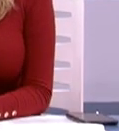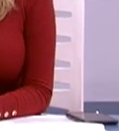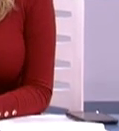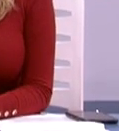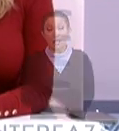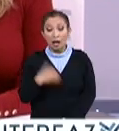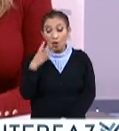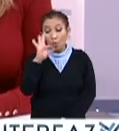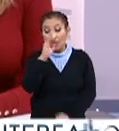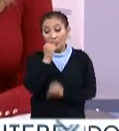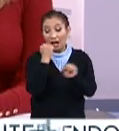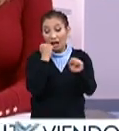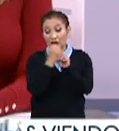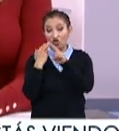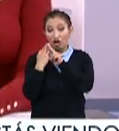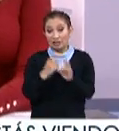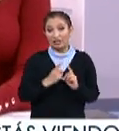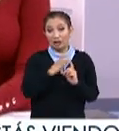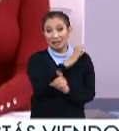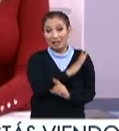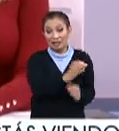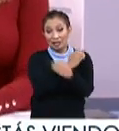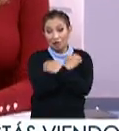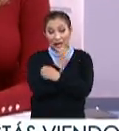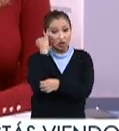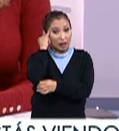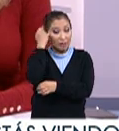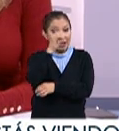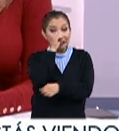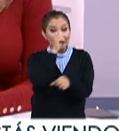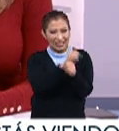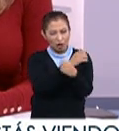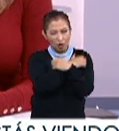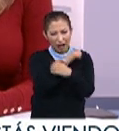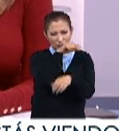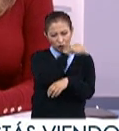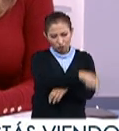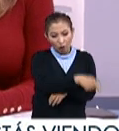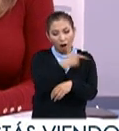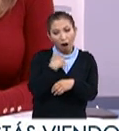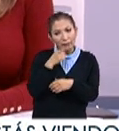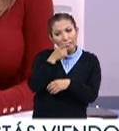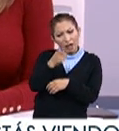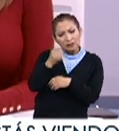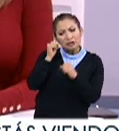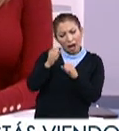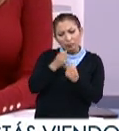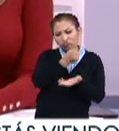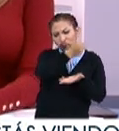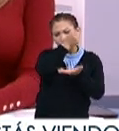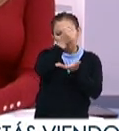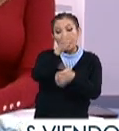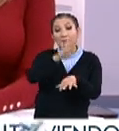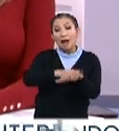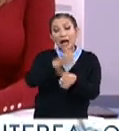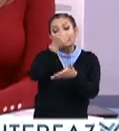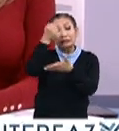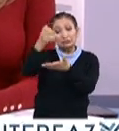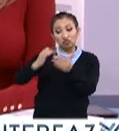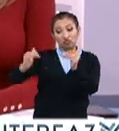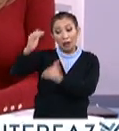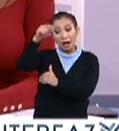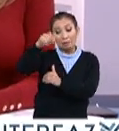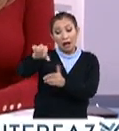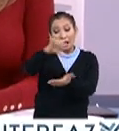En el marco del 40 aniversario de la Dirección General de Educación Indígena, la Secretaría de Educación Pública aseguró que se han destinado más recursos para